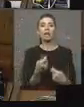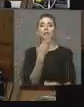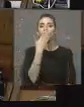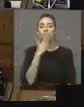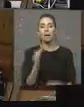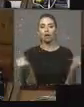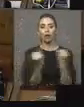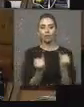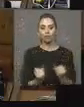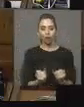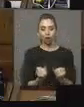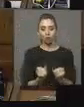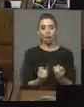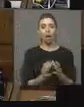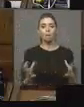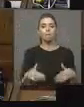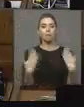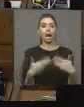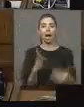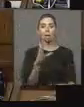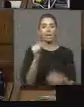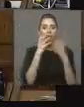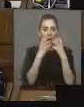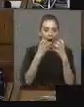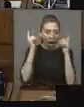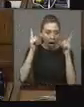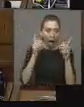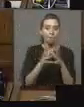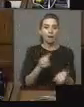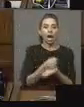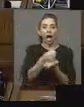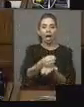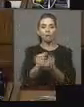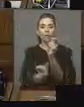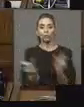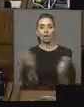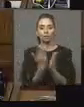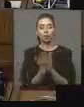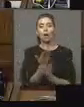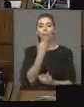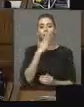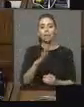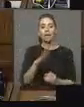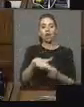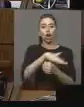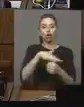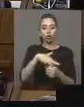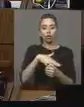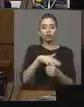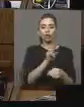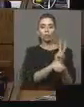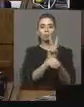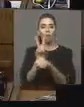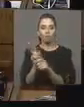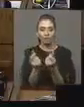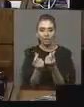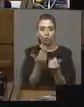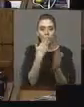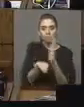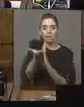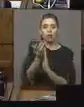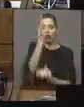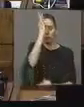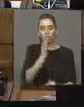forma, en más becas, en más ayudas a los estudiantes, en mejores condiciones para sus profesores o sus funcionarios,